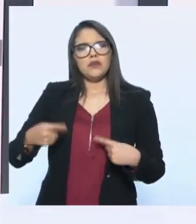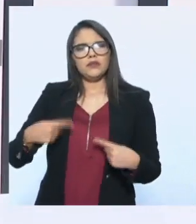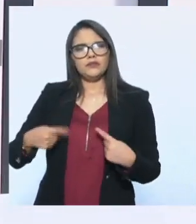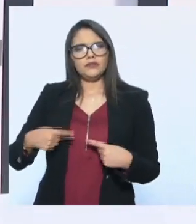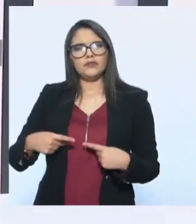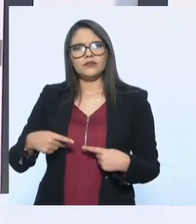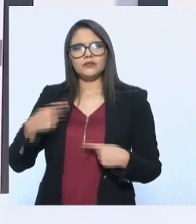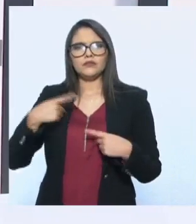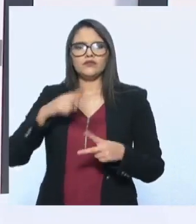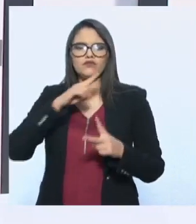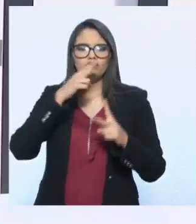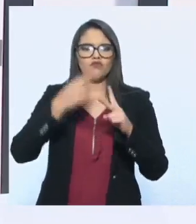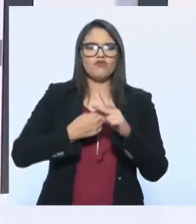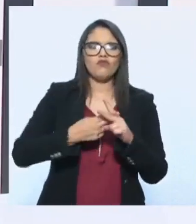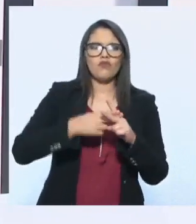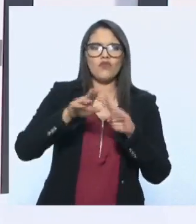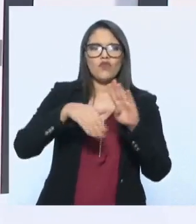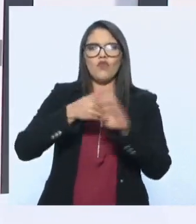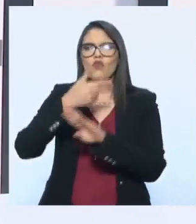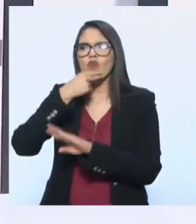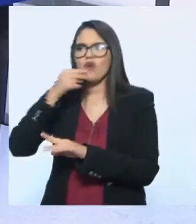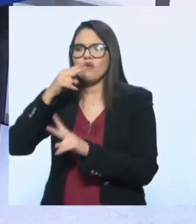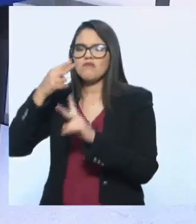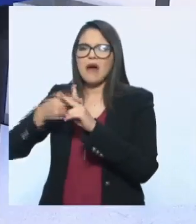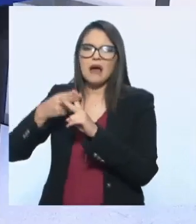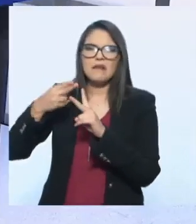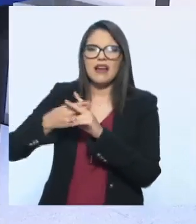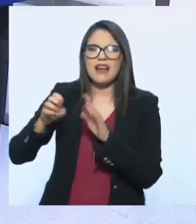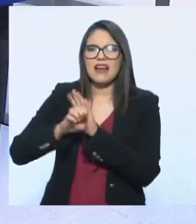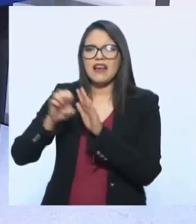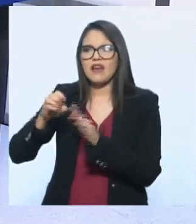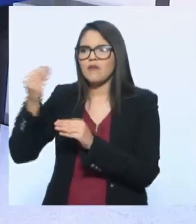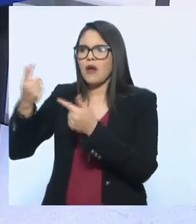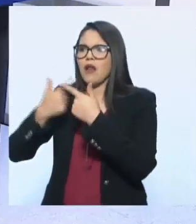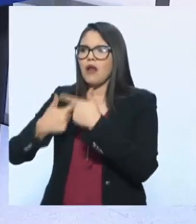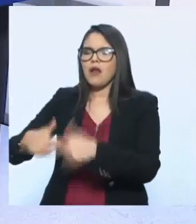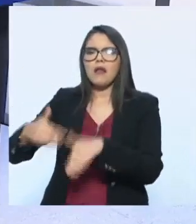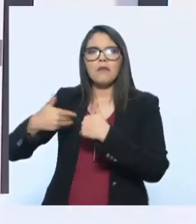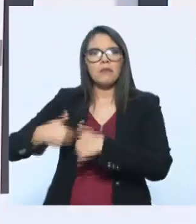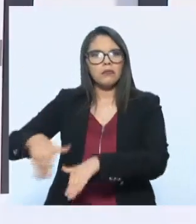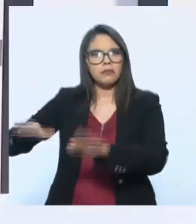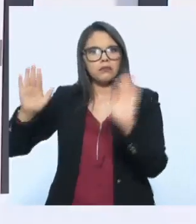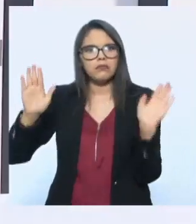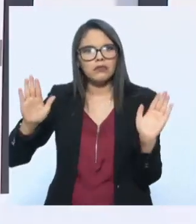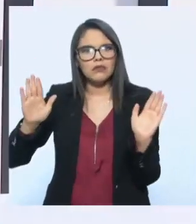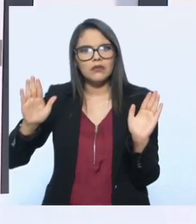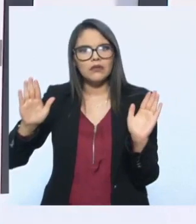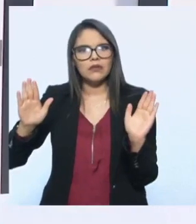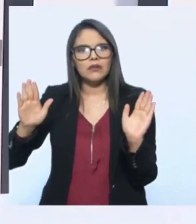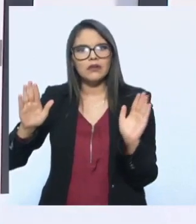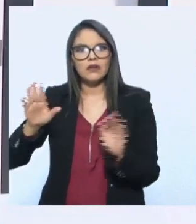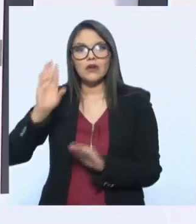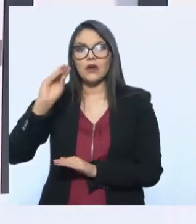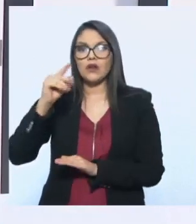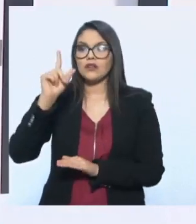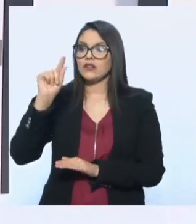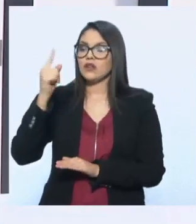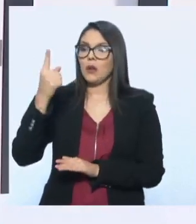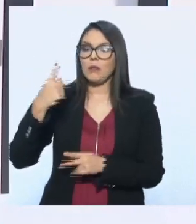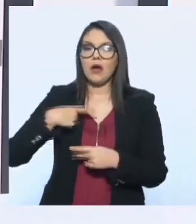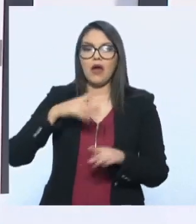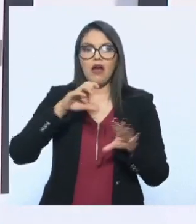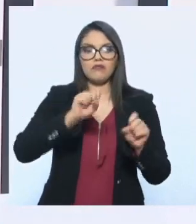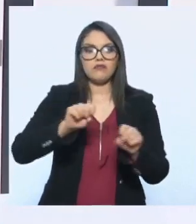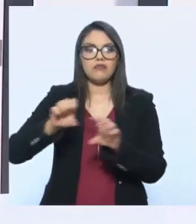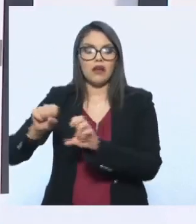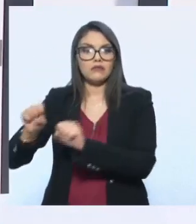fuera. Libres. Cuánto lo que pasó con este operativo que hizo García Harfuch, que de 31 personas detenidas solamente se quedó una, 30 salieron. Y